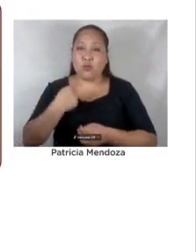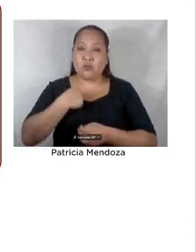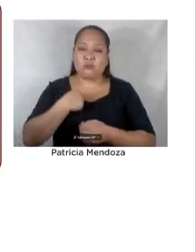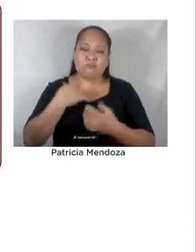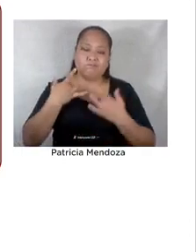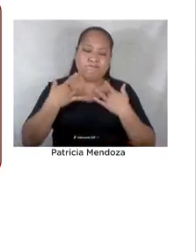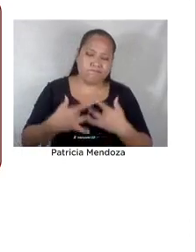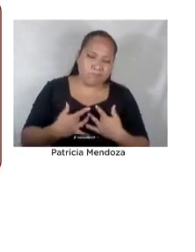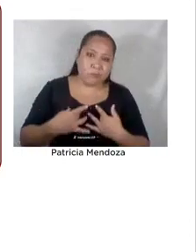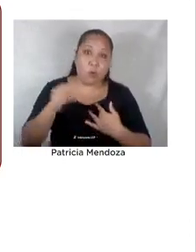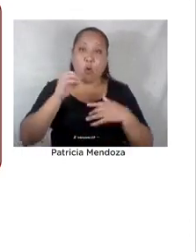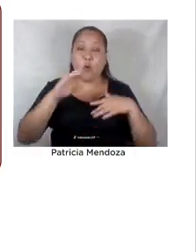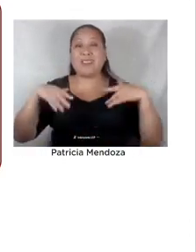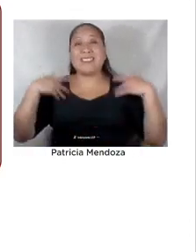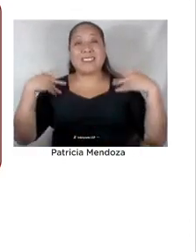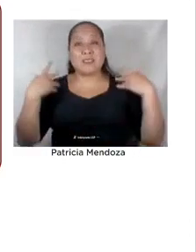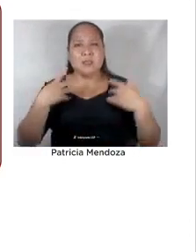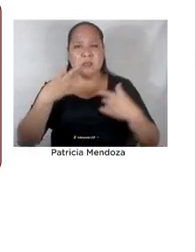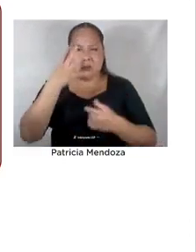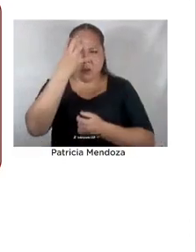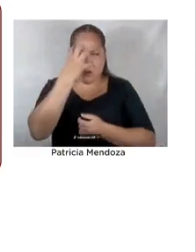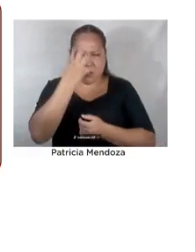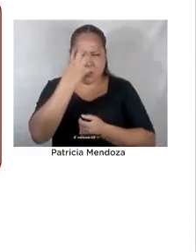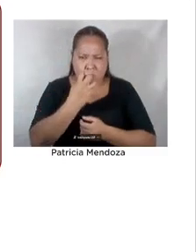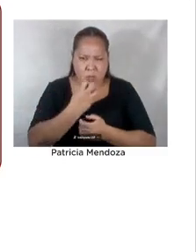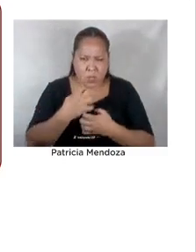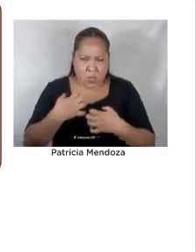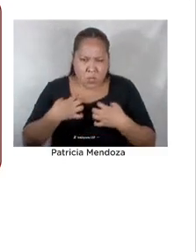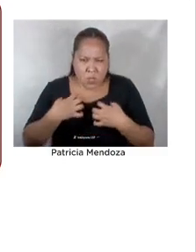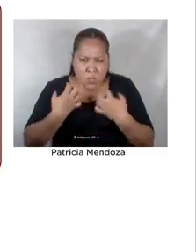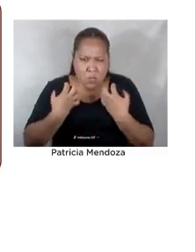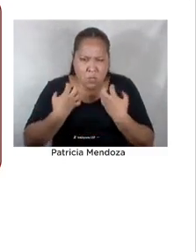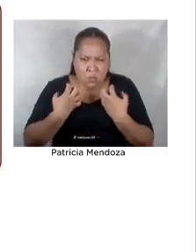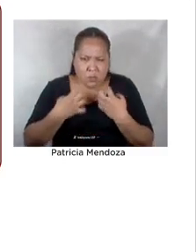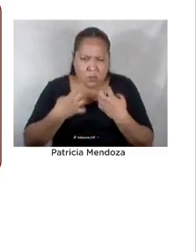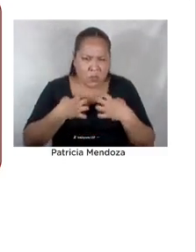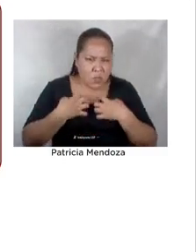triste, alegre, molesto, iracundo,